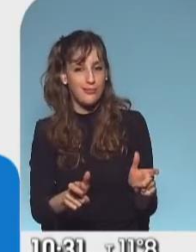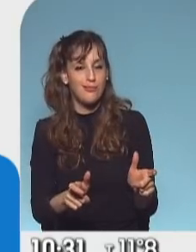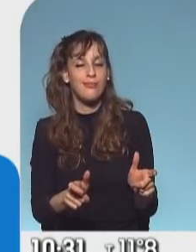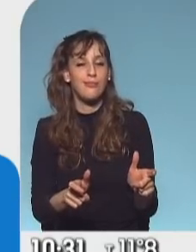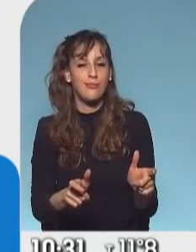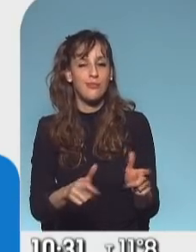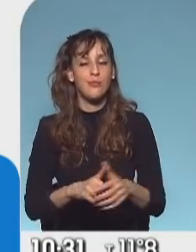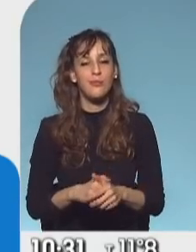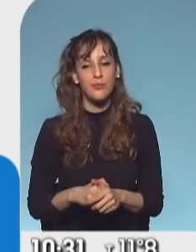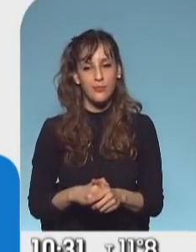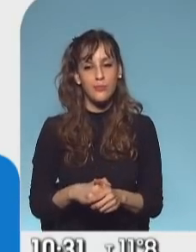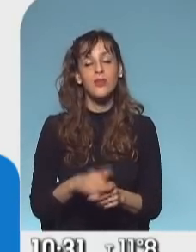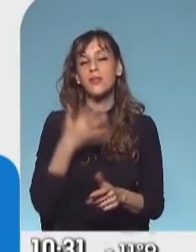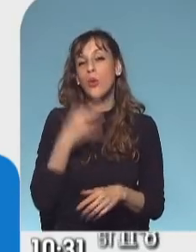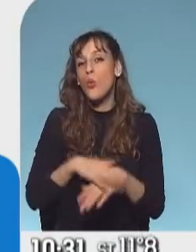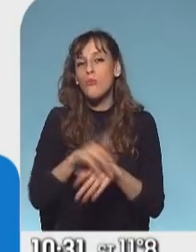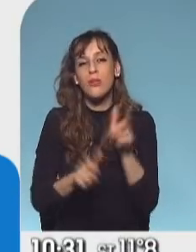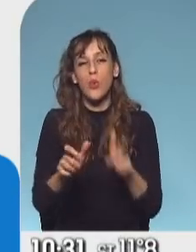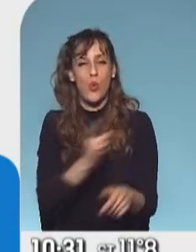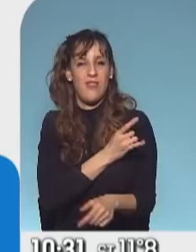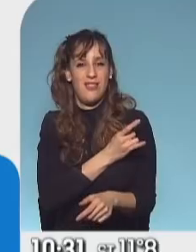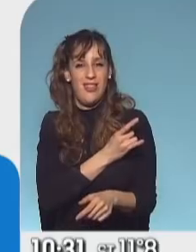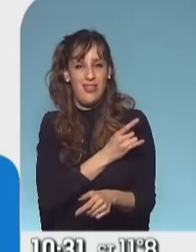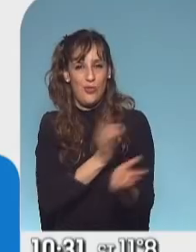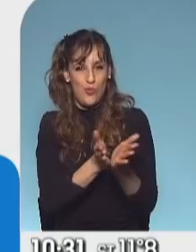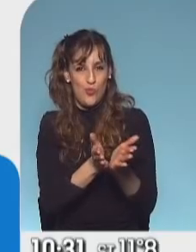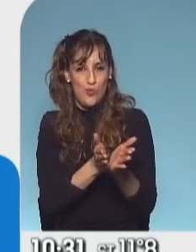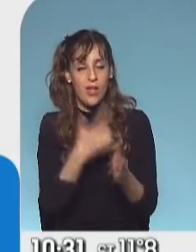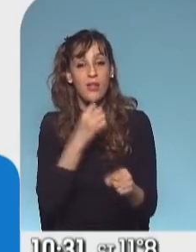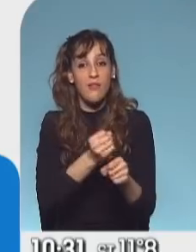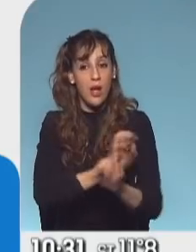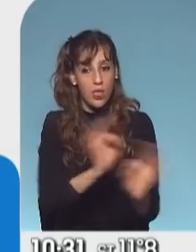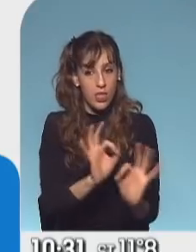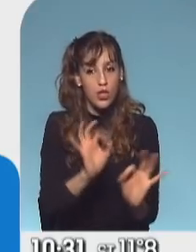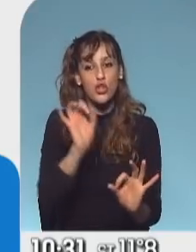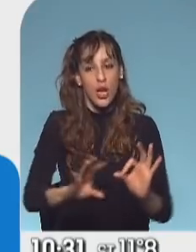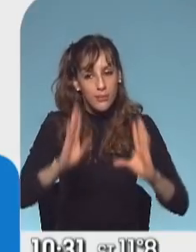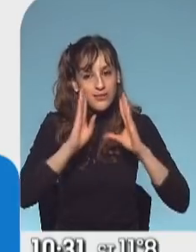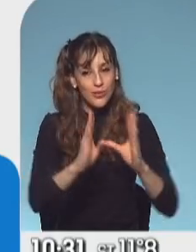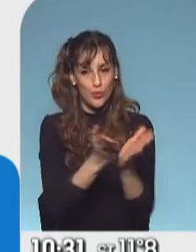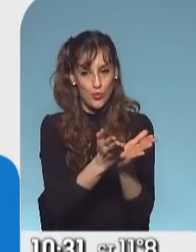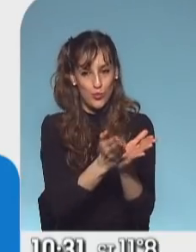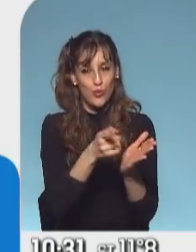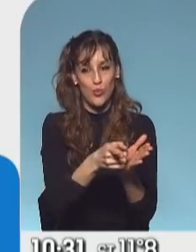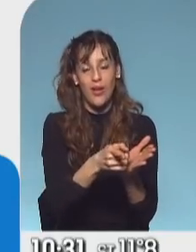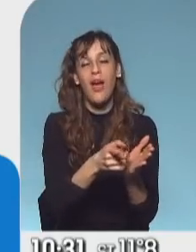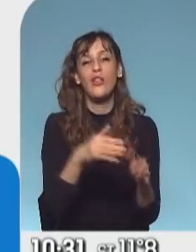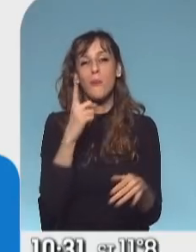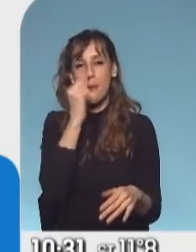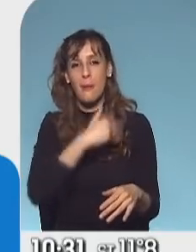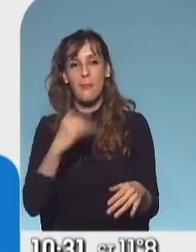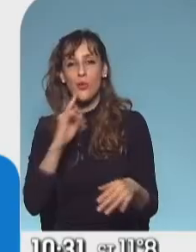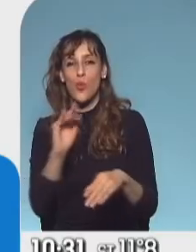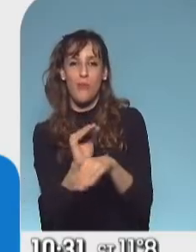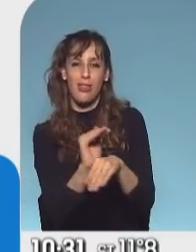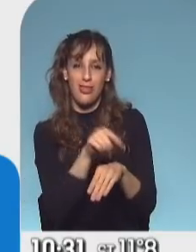de universidades que no trabajan y que solo se dedican a estudiar y que entonces los mantienen sus padres y